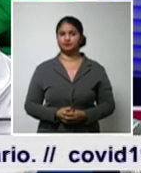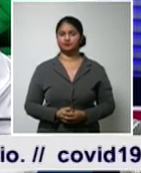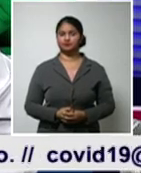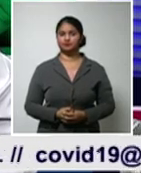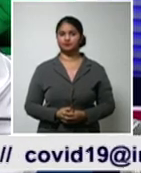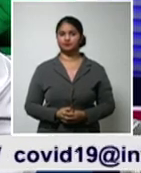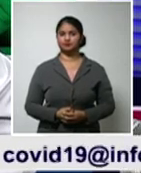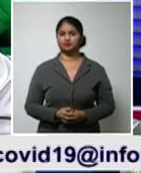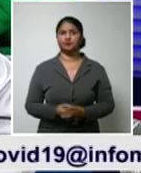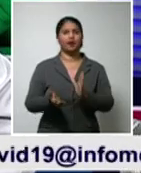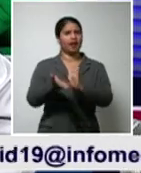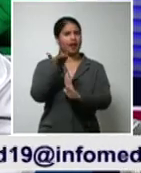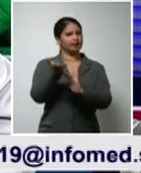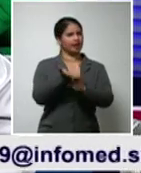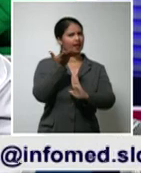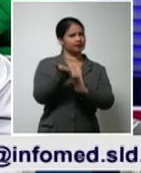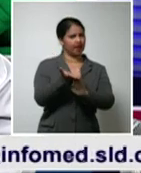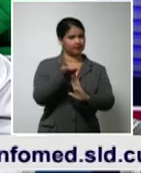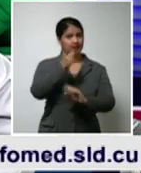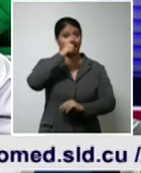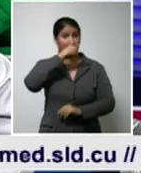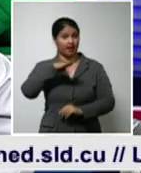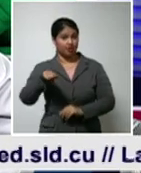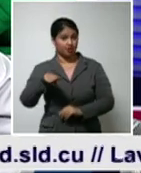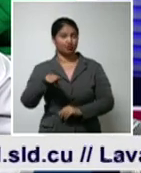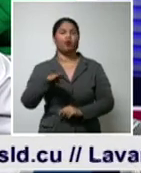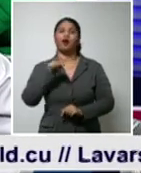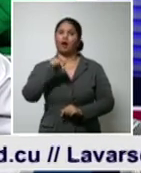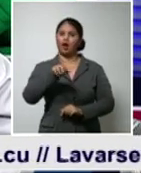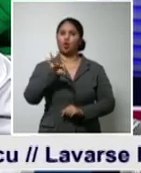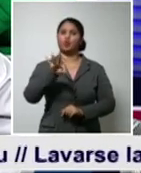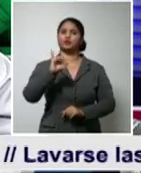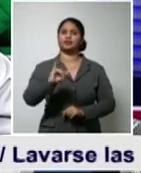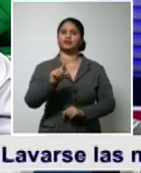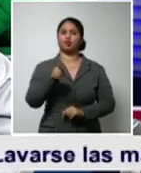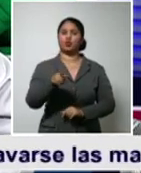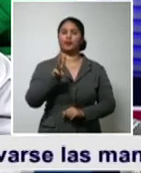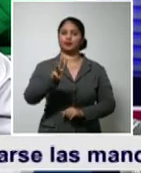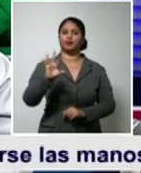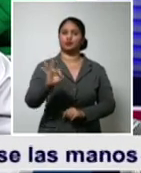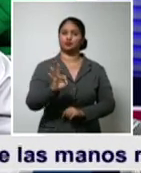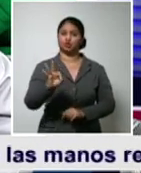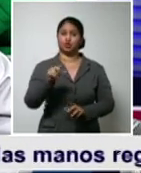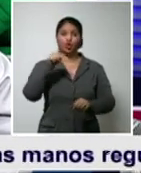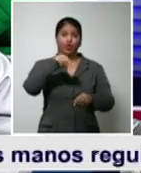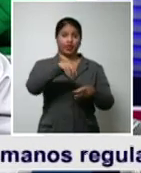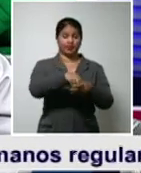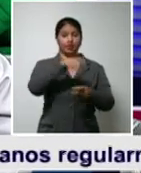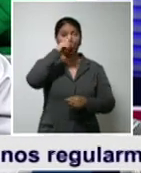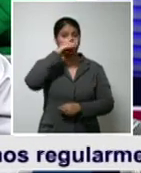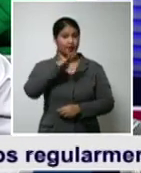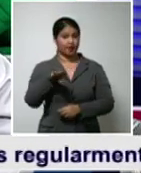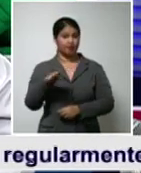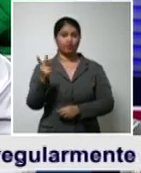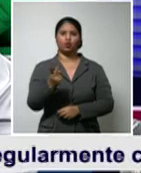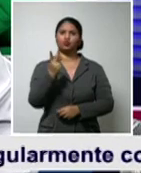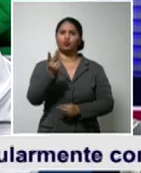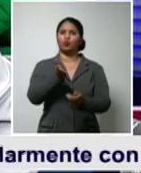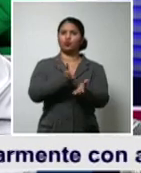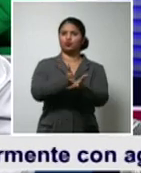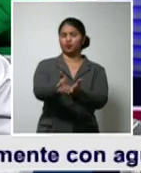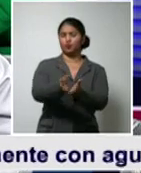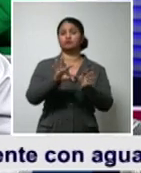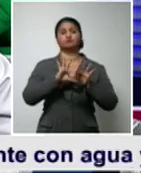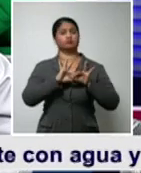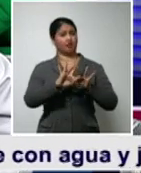recuperado el 86,3%, 2 se mantienen en estado grave, un estado grave